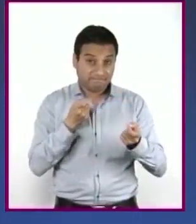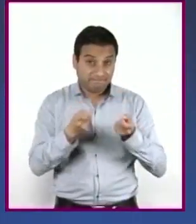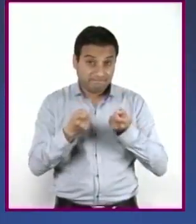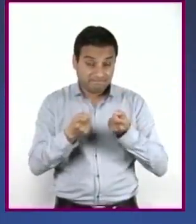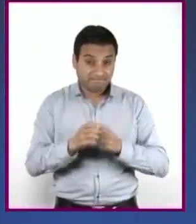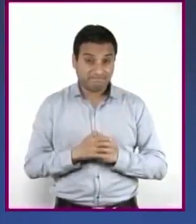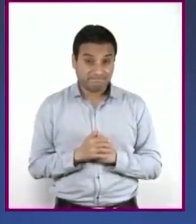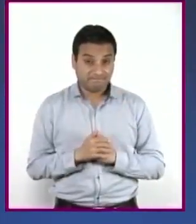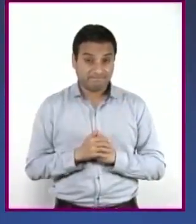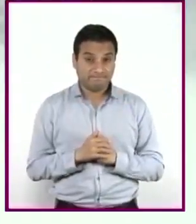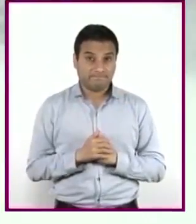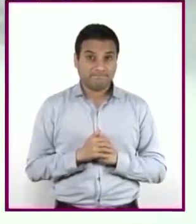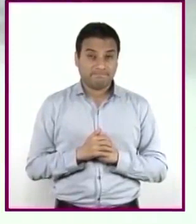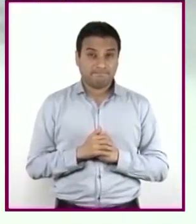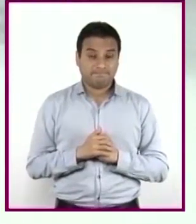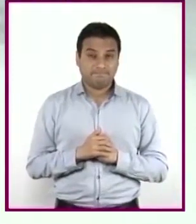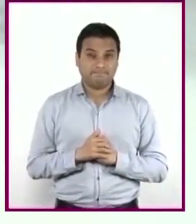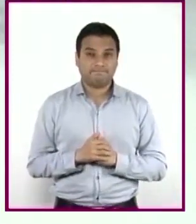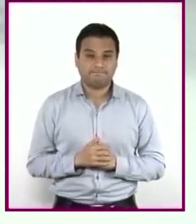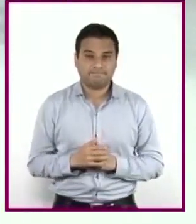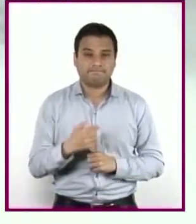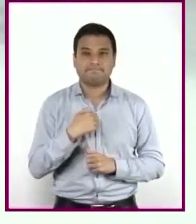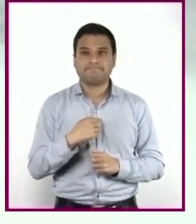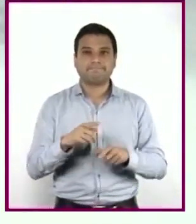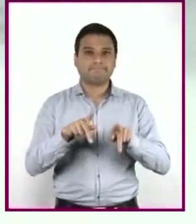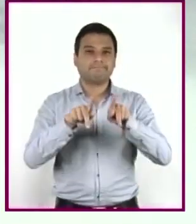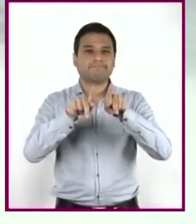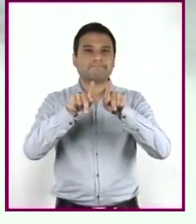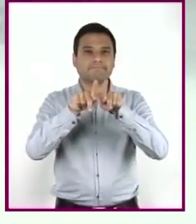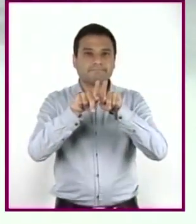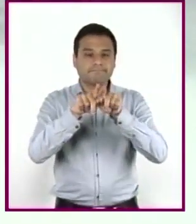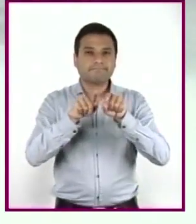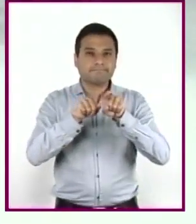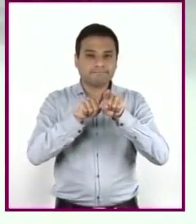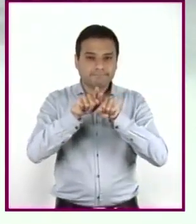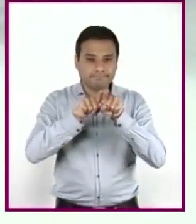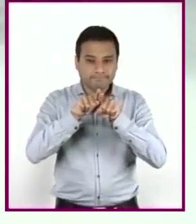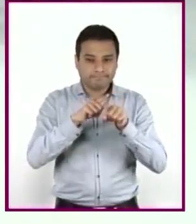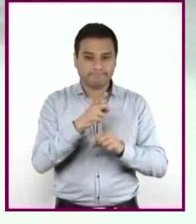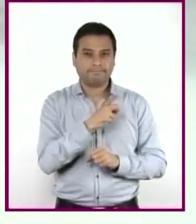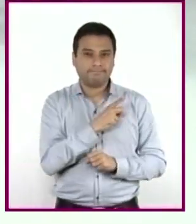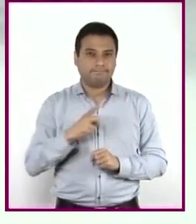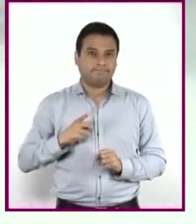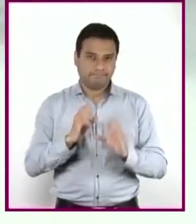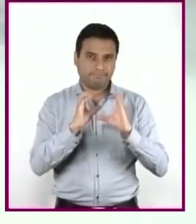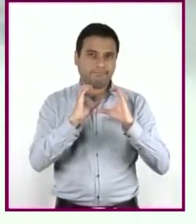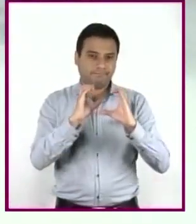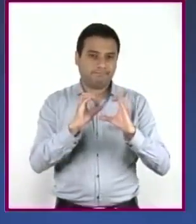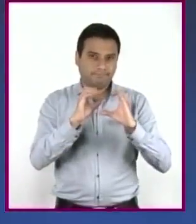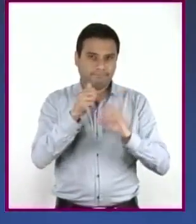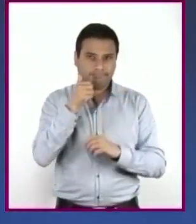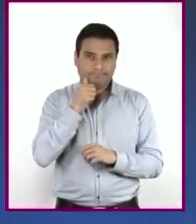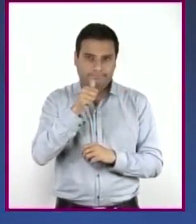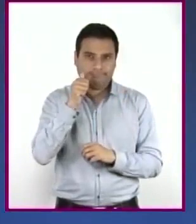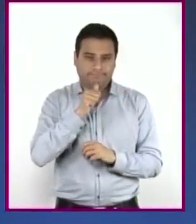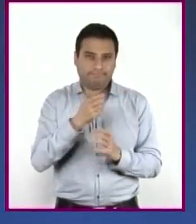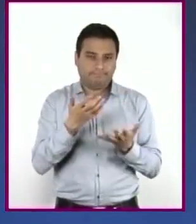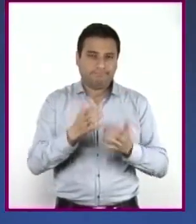nuestros, si tienen primos o compañeros o hermanos pequeños, el poder estar viendo las fuentes, estar